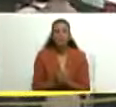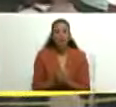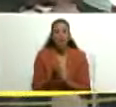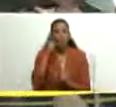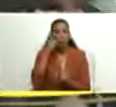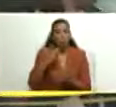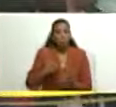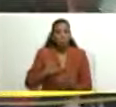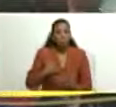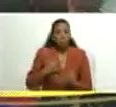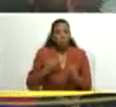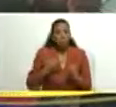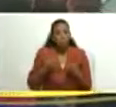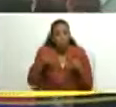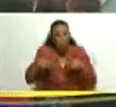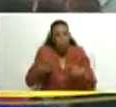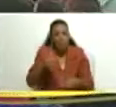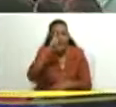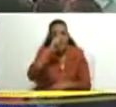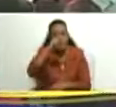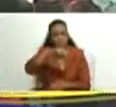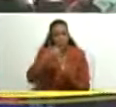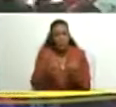estamos viviendo un momento muy especial